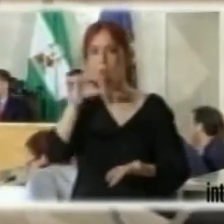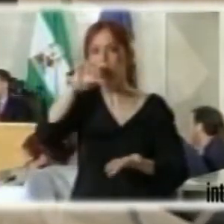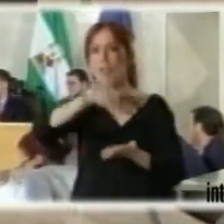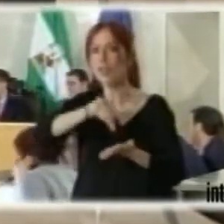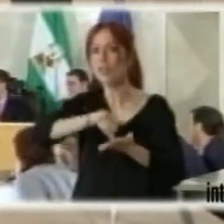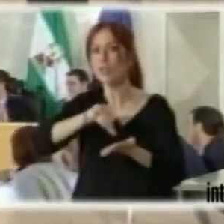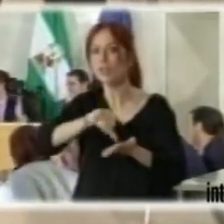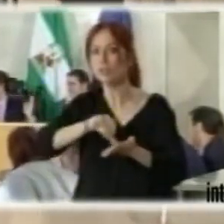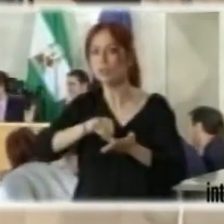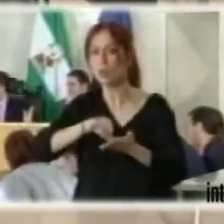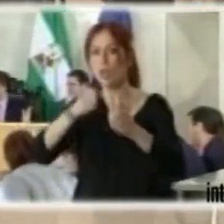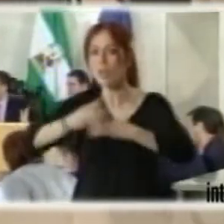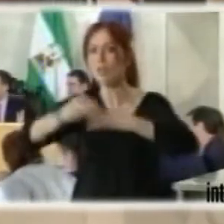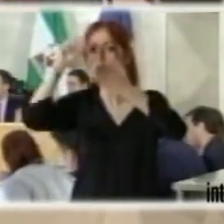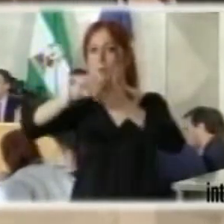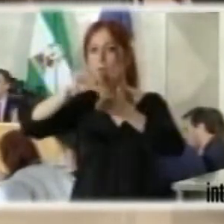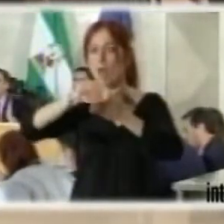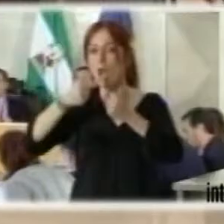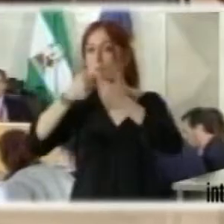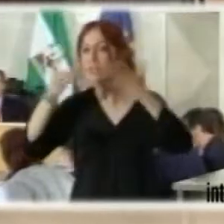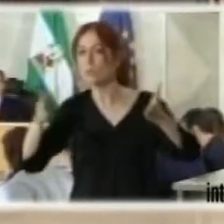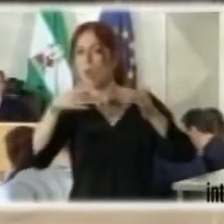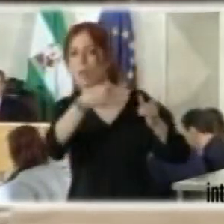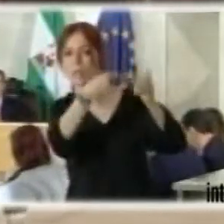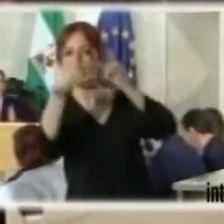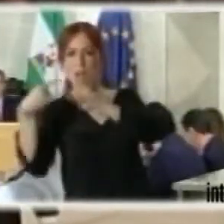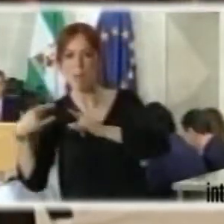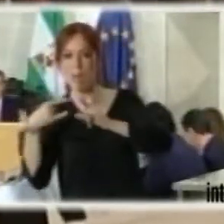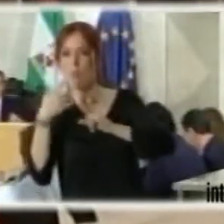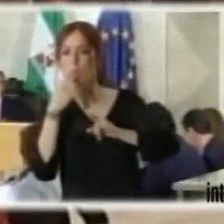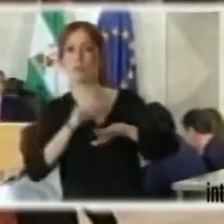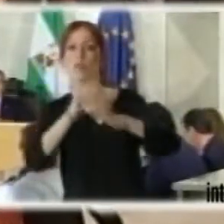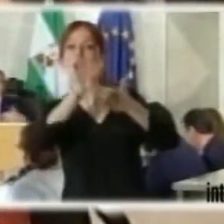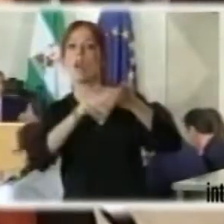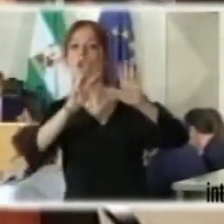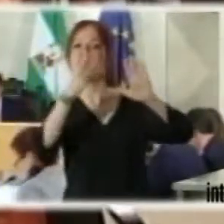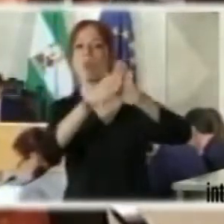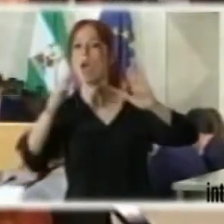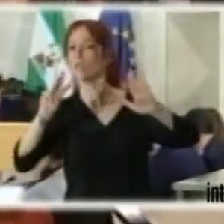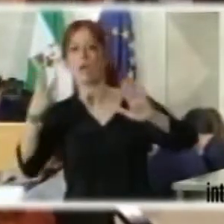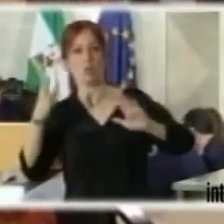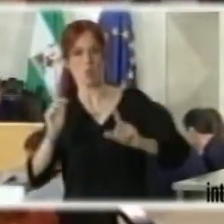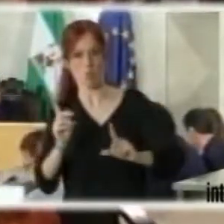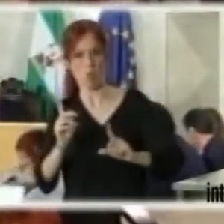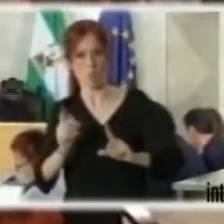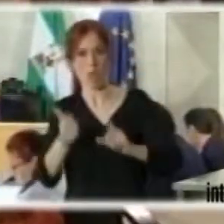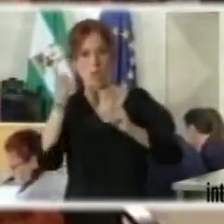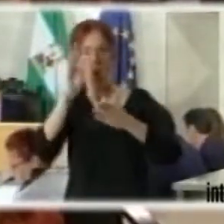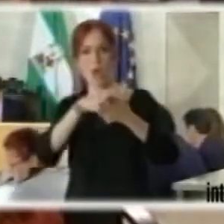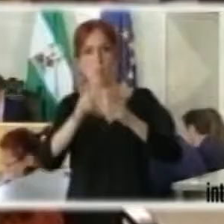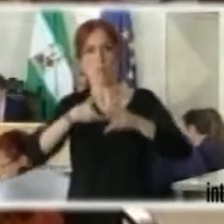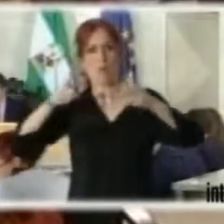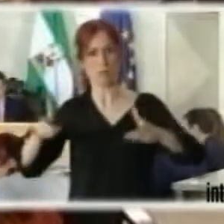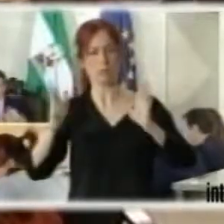edificio tiene una apertura mucho más amplia, que no sea estrictamente de 8 a 3, sino que tenga mucho mayor